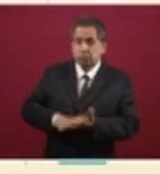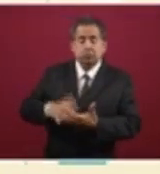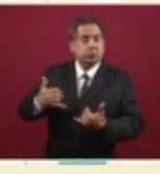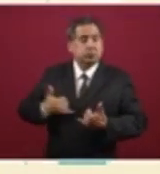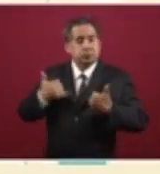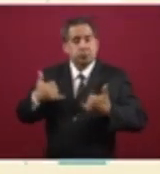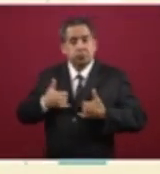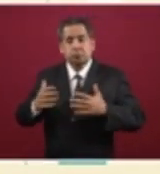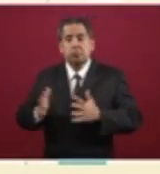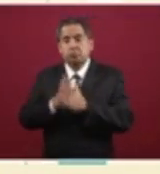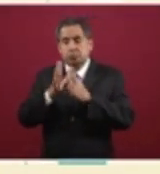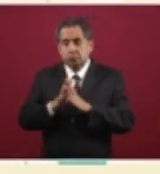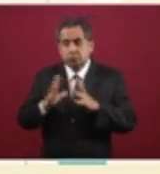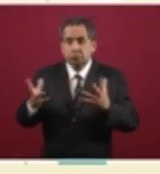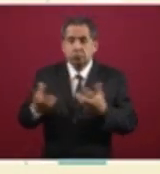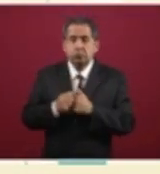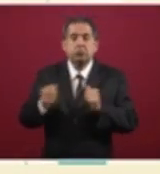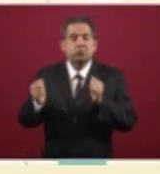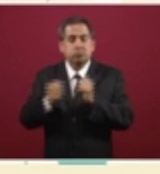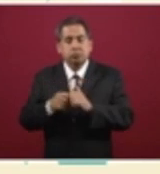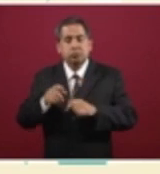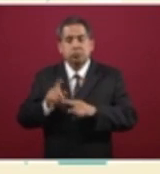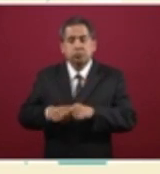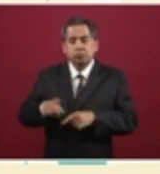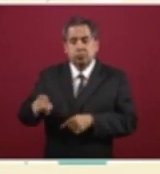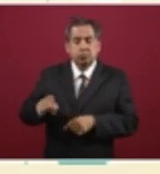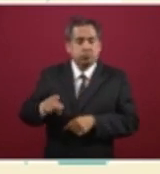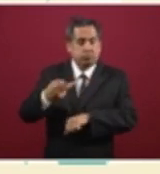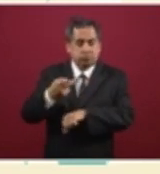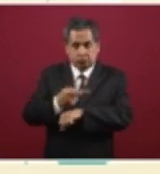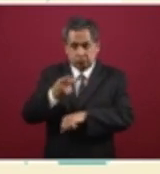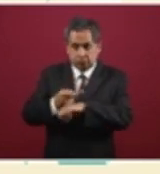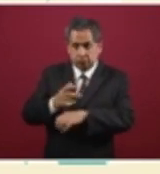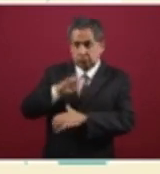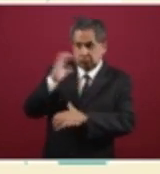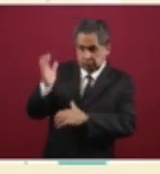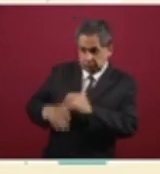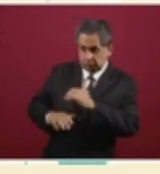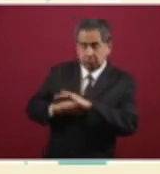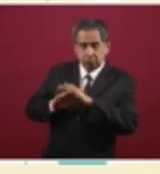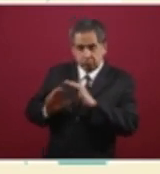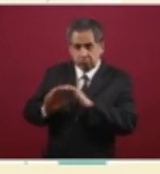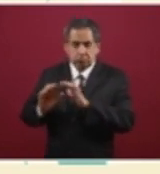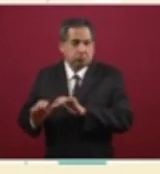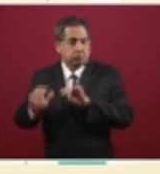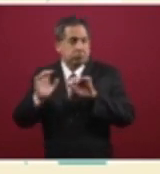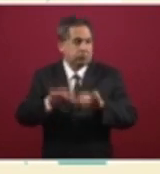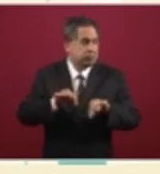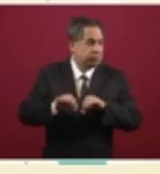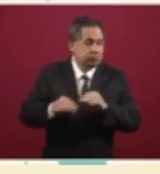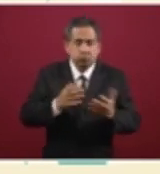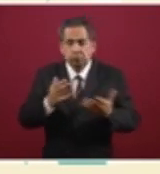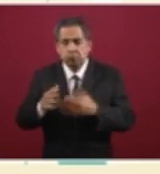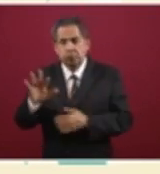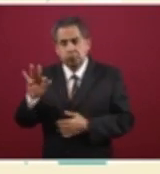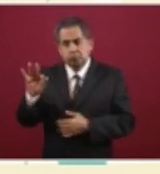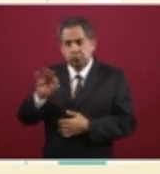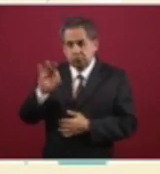venido participando son jóvenes con bachillerato concluido o bachillerato trunco,